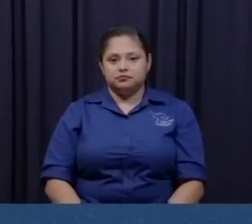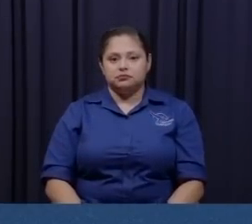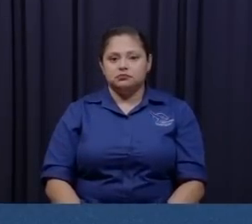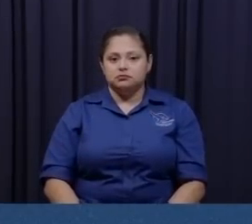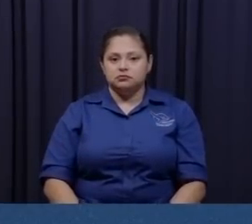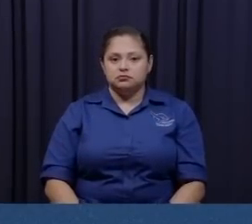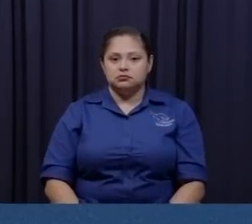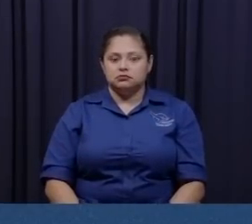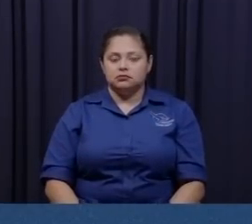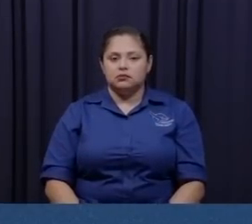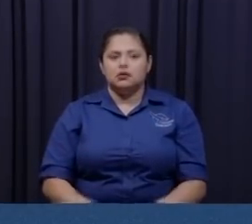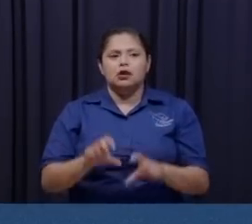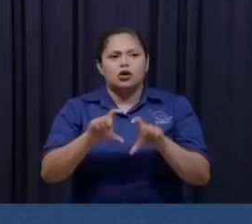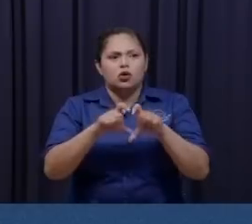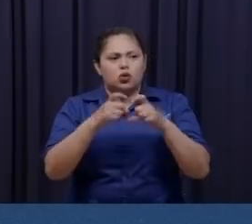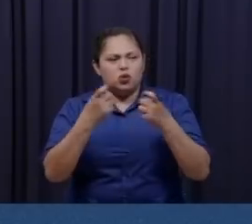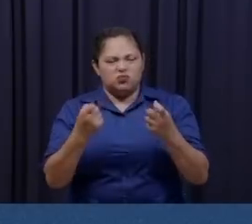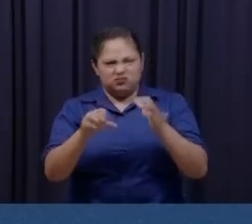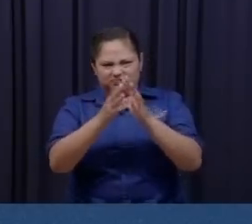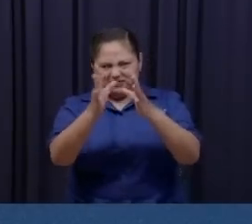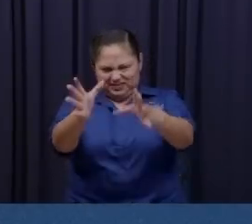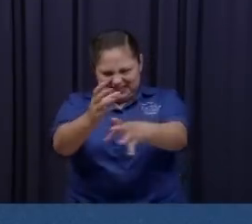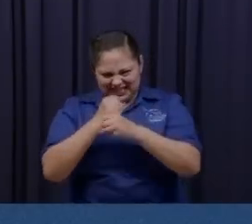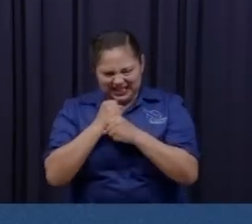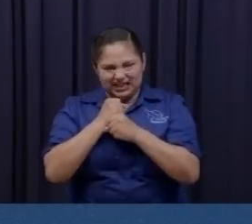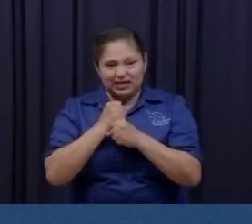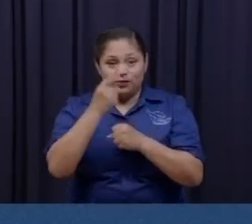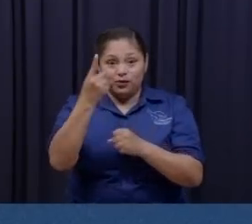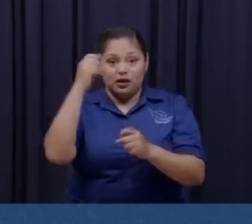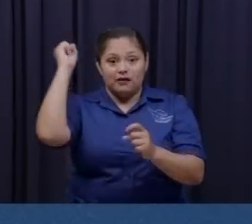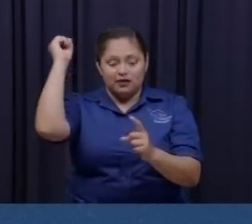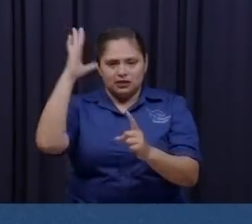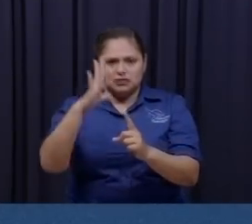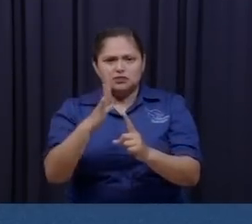Ay, Señor, ¿cómo se arranca una bendición, hermano?